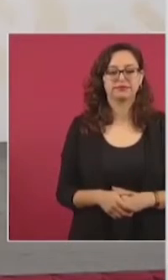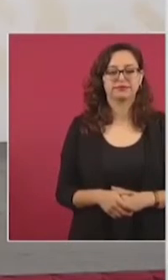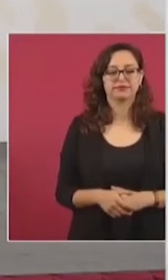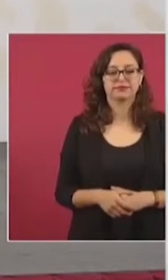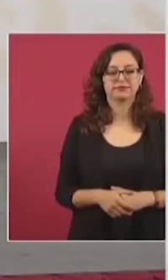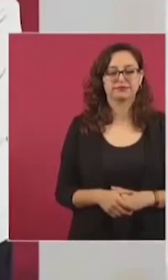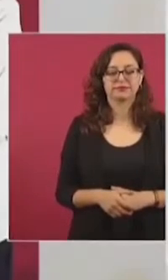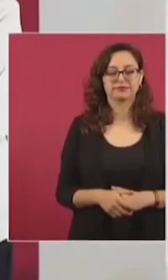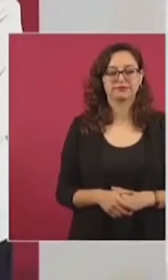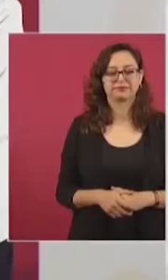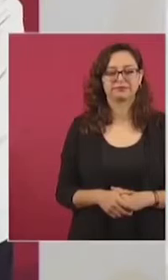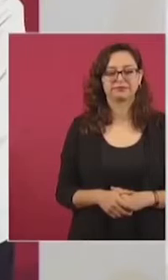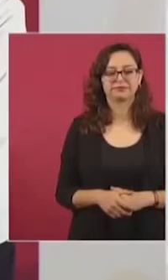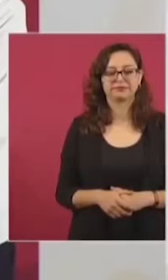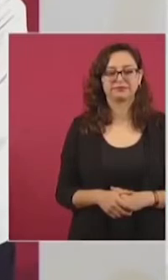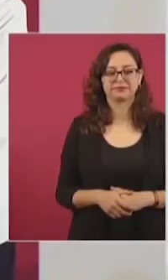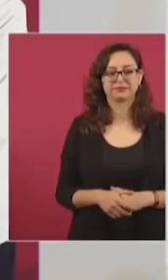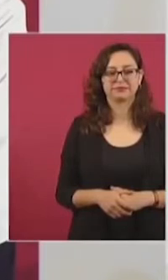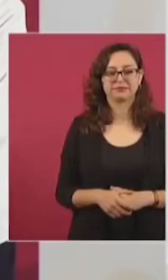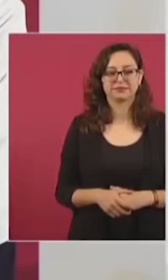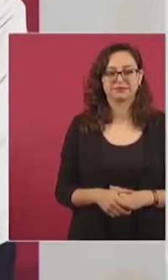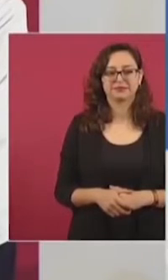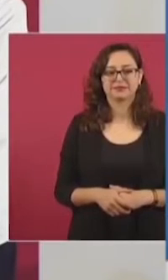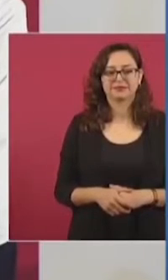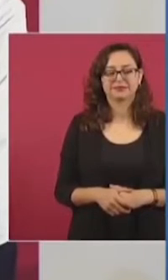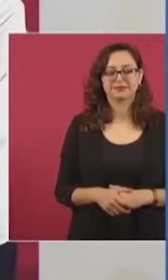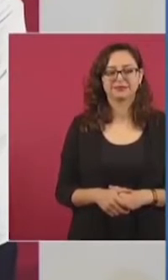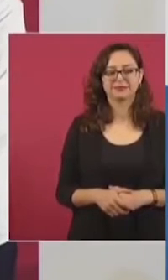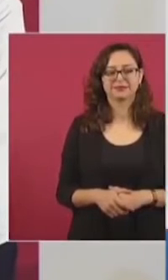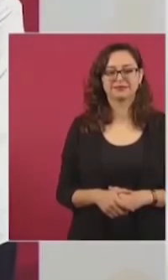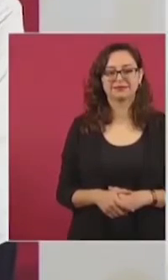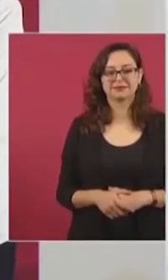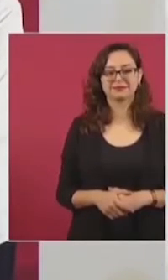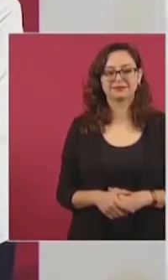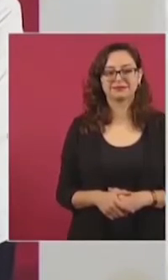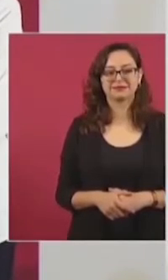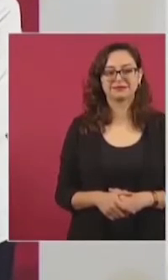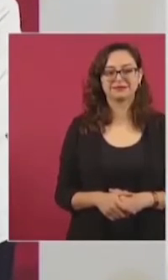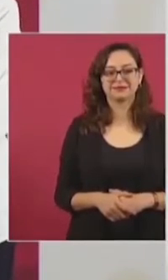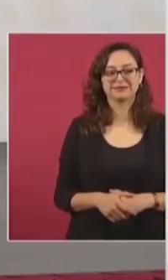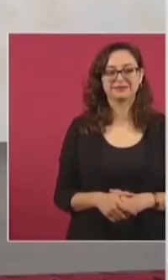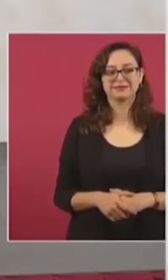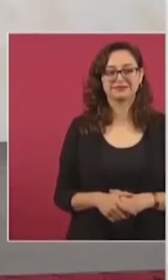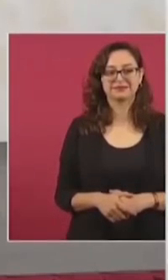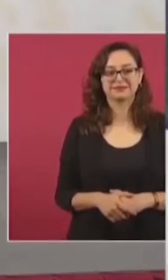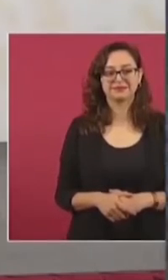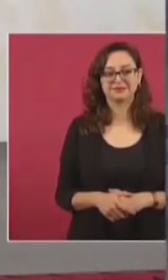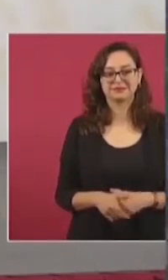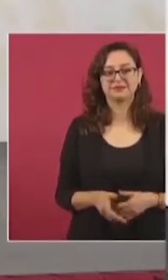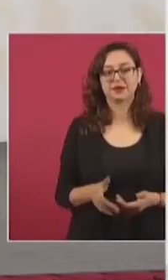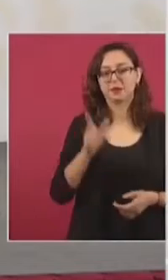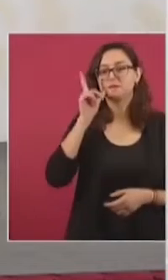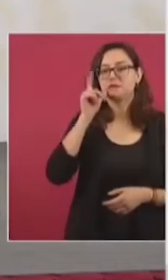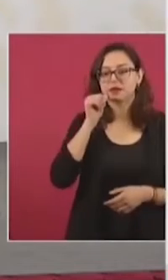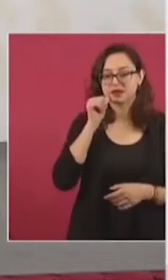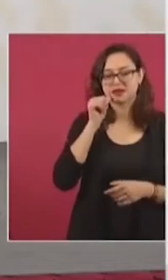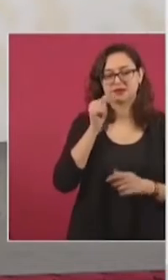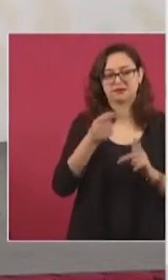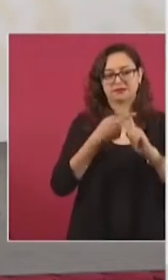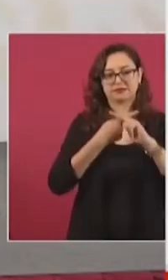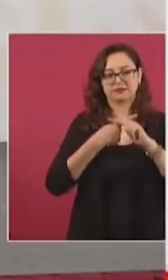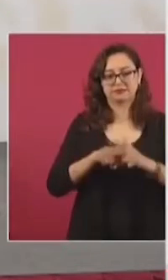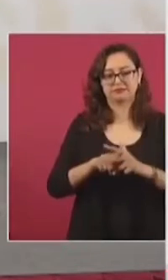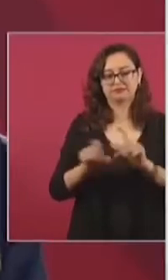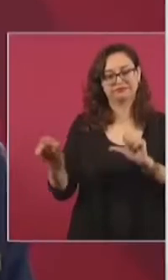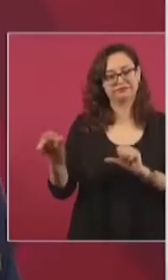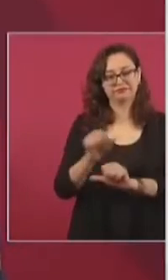poder dirigir una institución y aquí lo que preocupa a raúl si honestamente preocupa uno el hecho de que se ve la poca atención